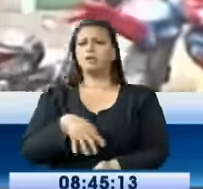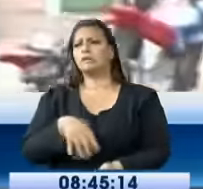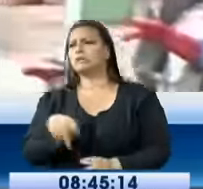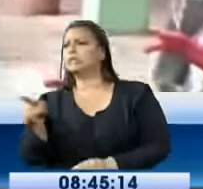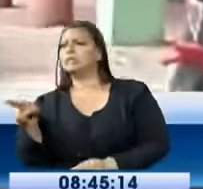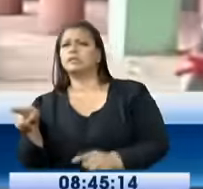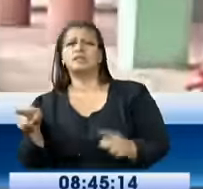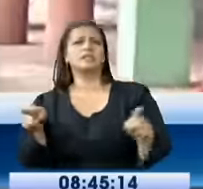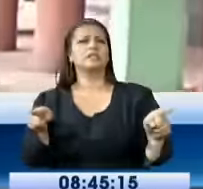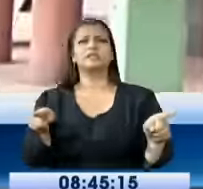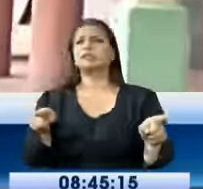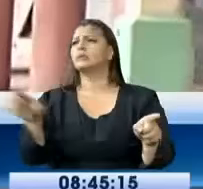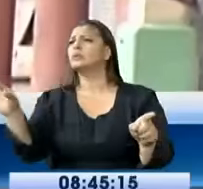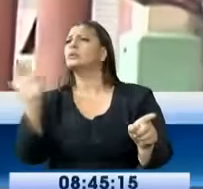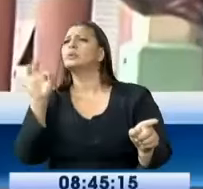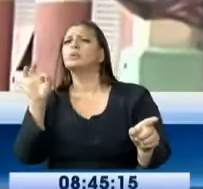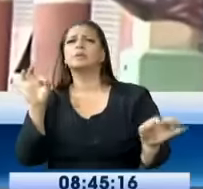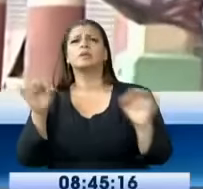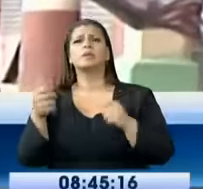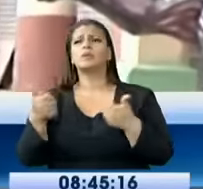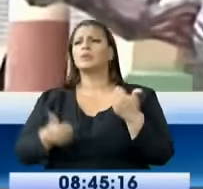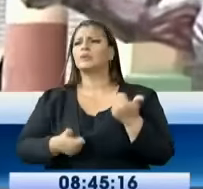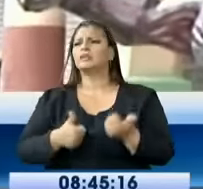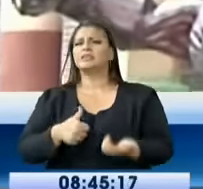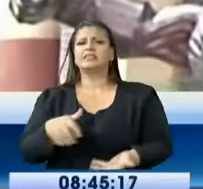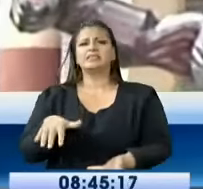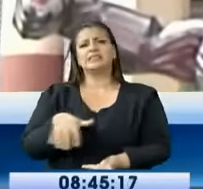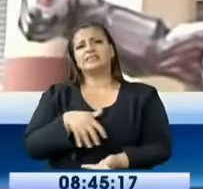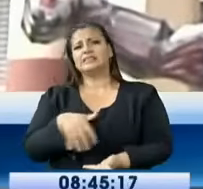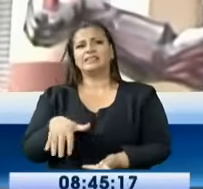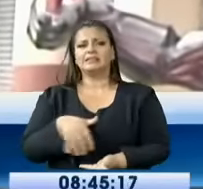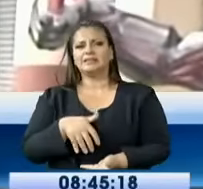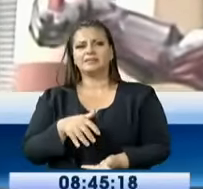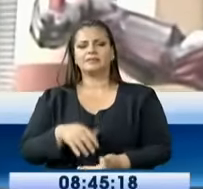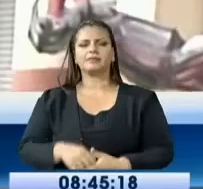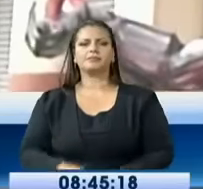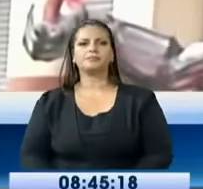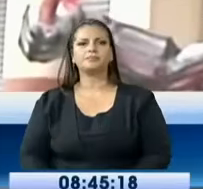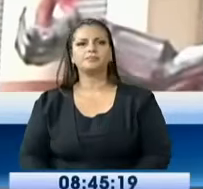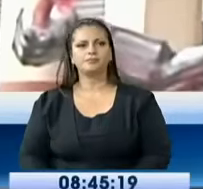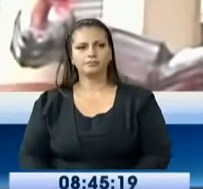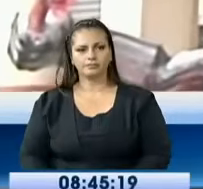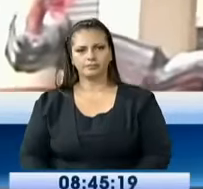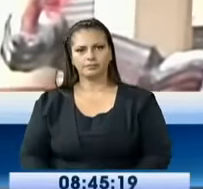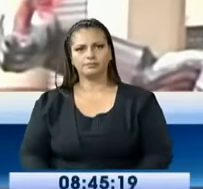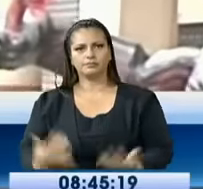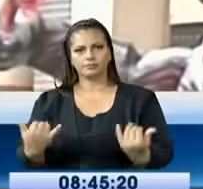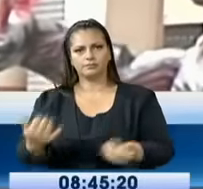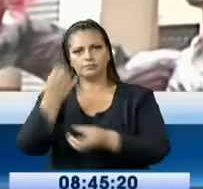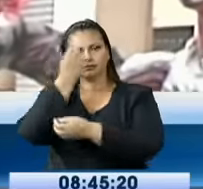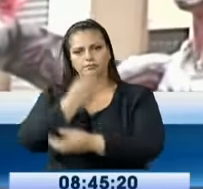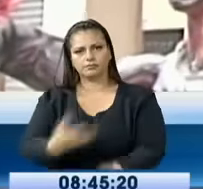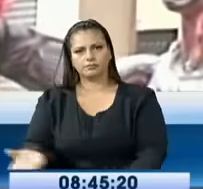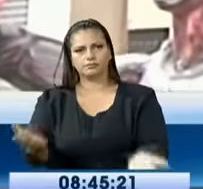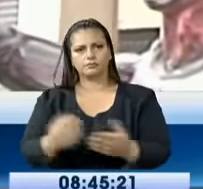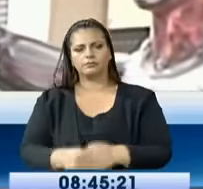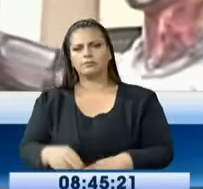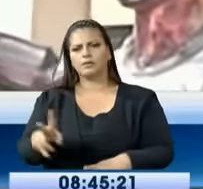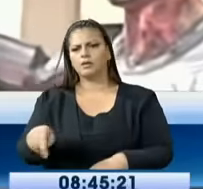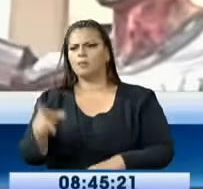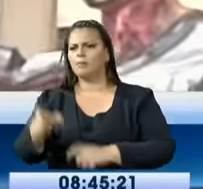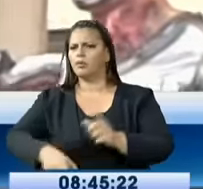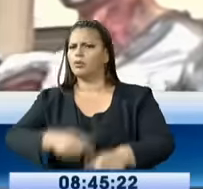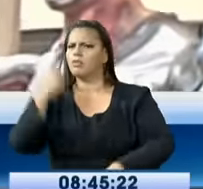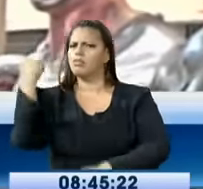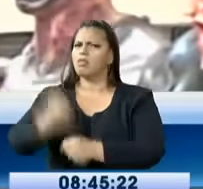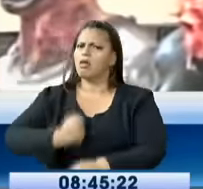por cuál decidirnos para llevarnos uno a la casa. En todo caso, queremos hablar también de esta ardua labor,